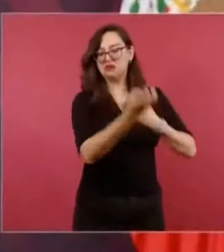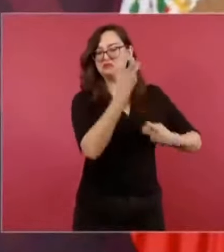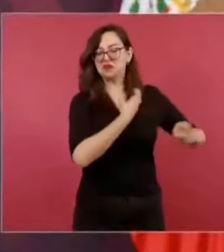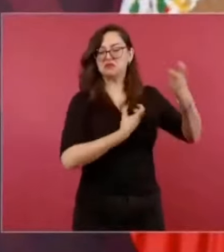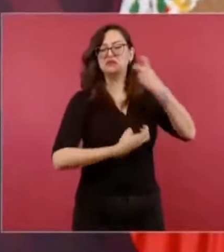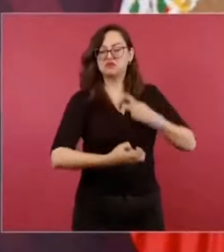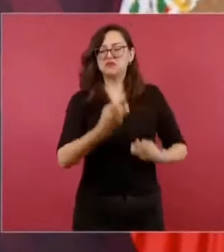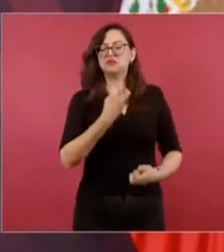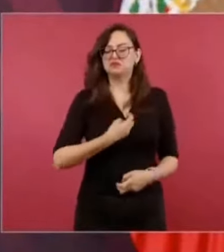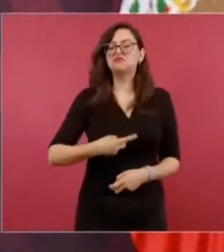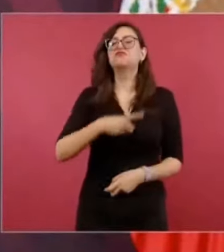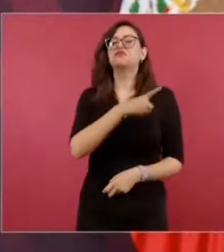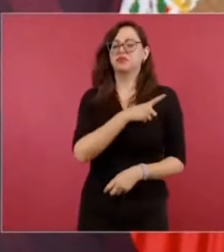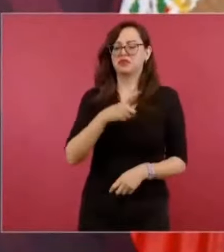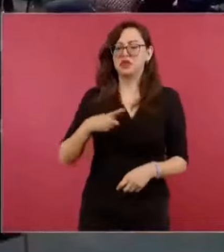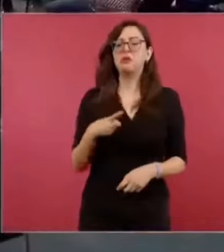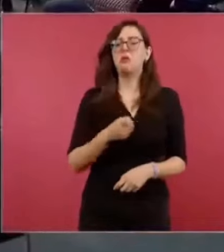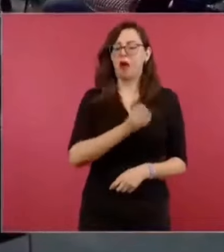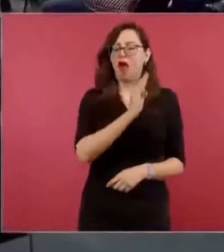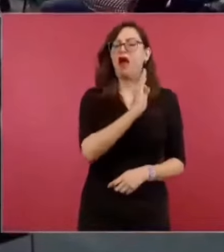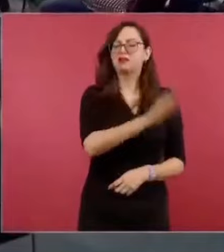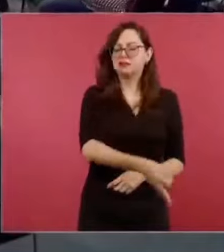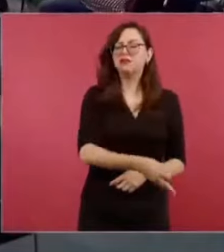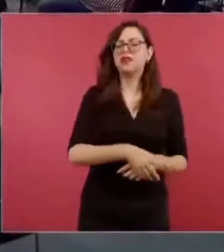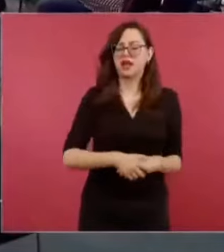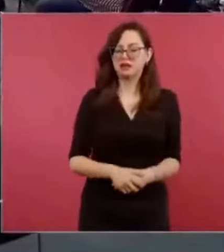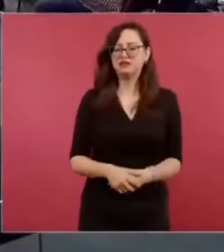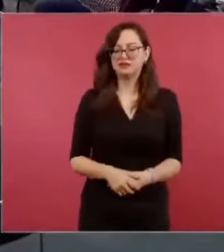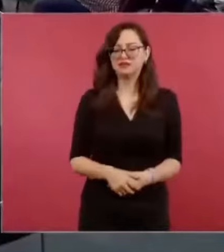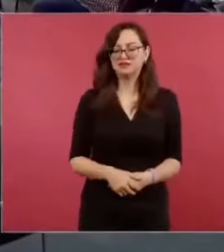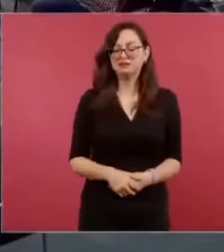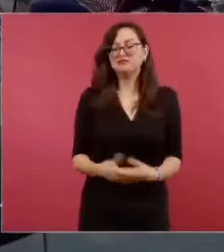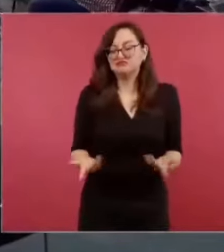no me quiero meter en lo Místico